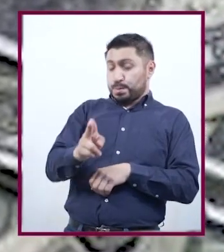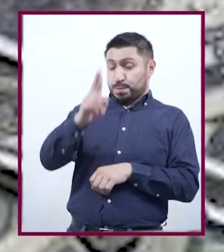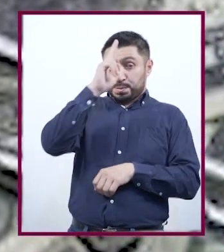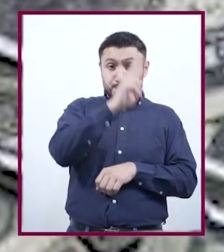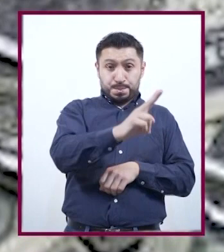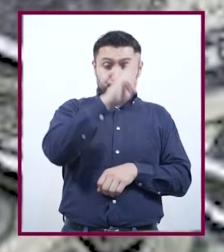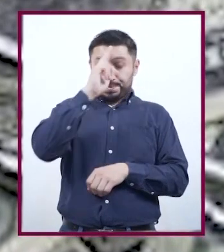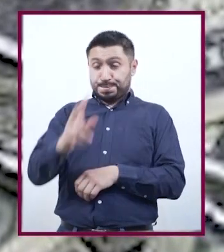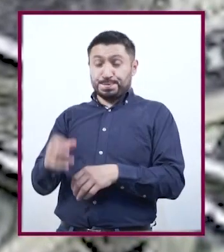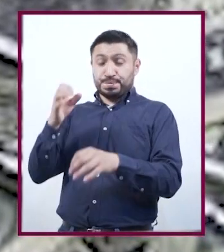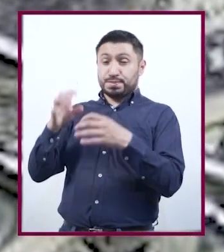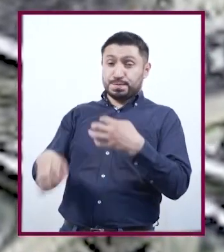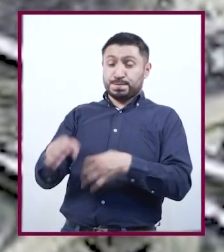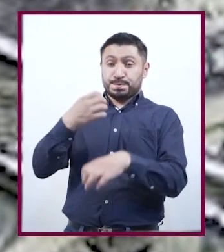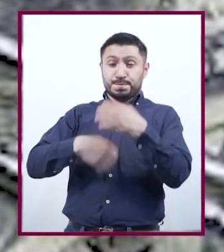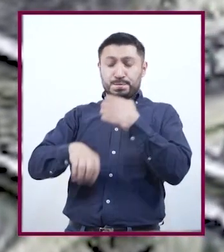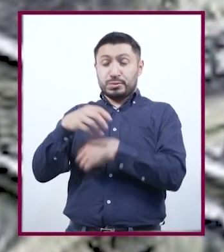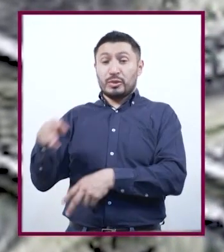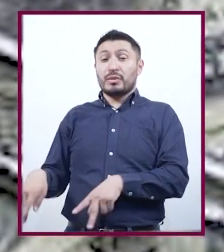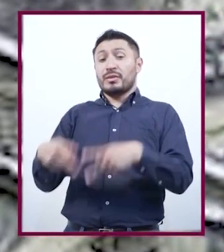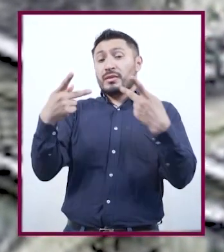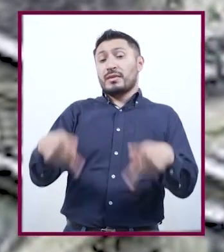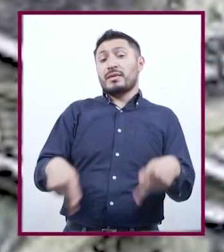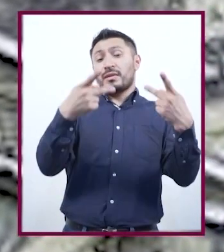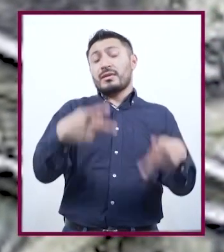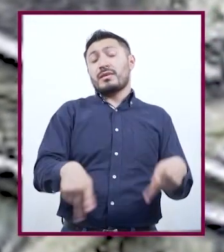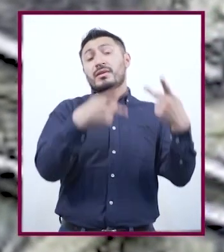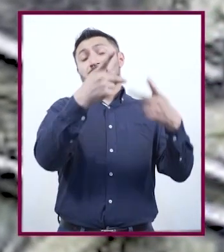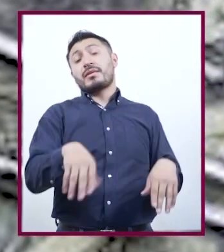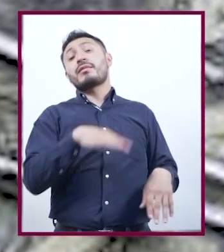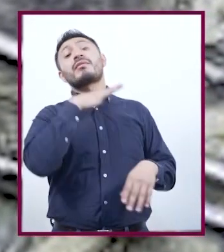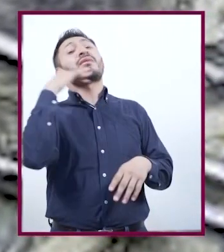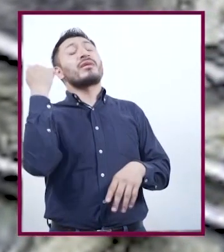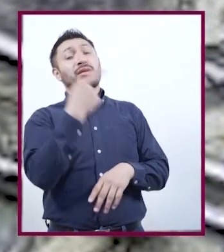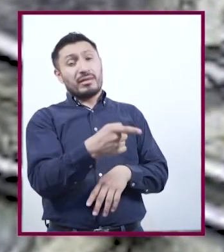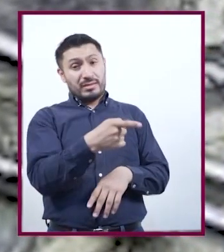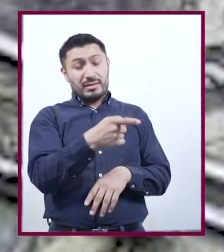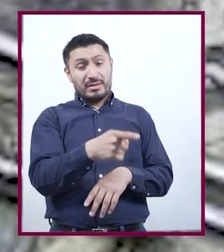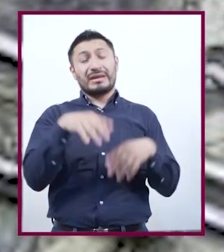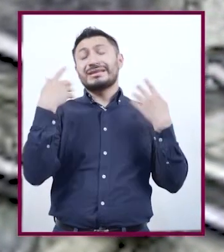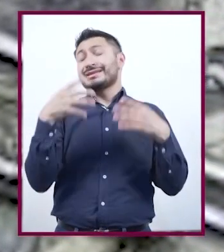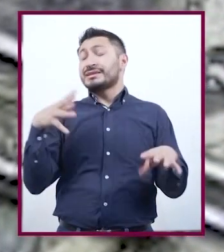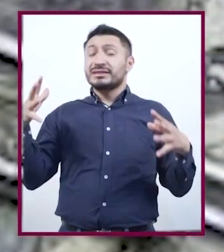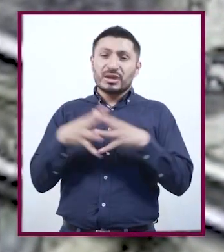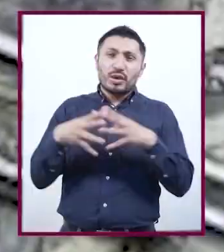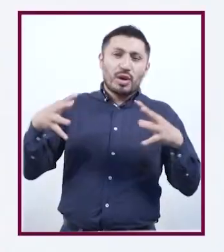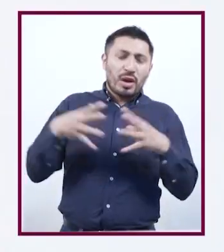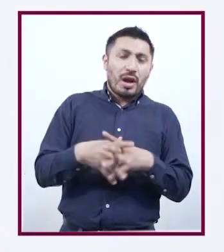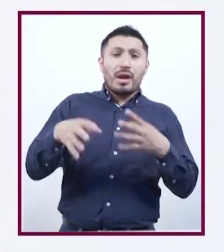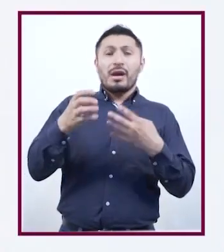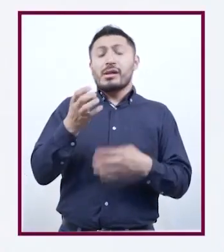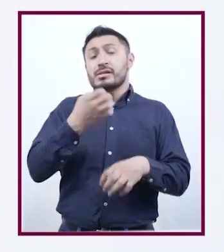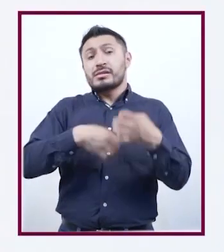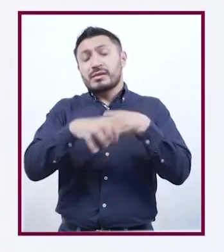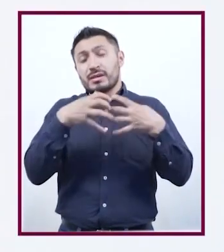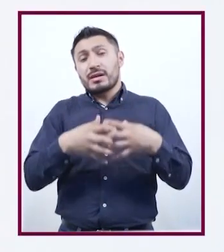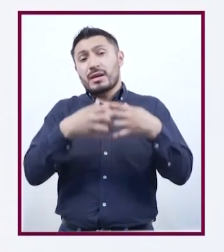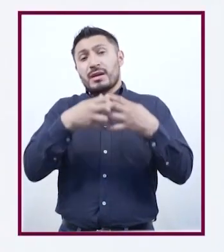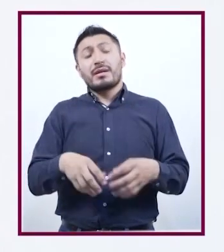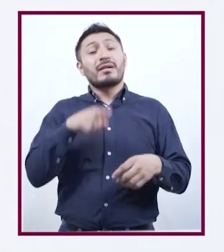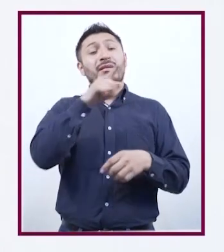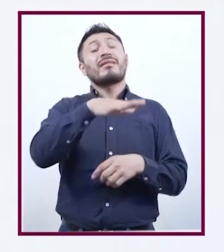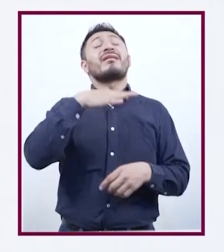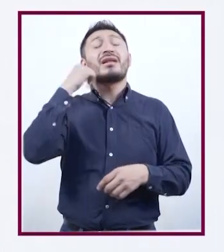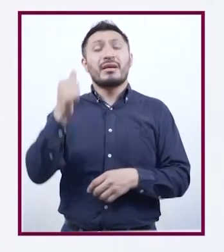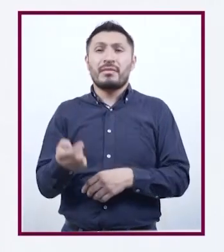estadounidense prohibió a las multinacionales comercializar con Alemania. En plena guerra, las fábricas alemanas